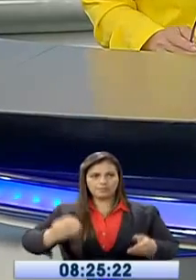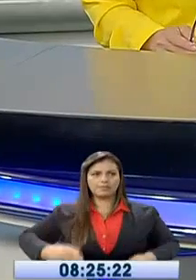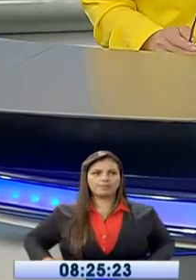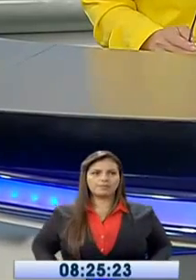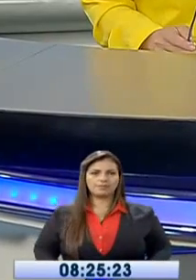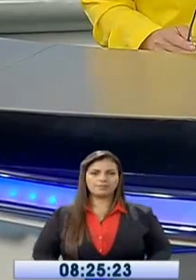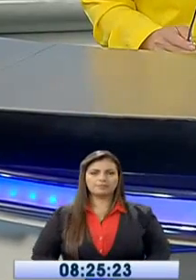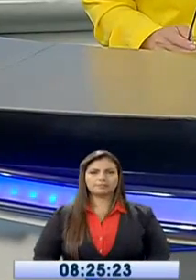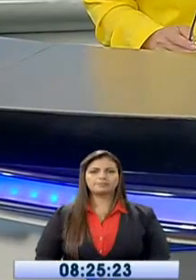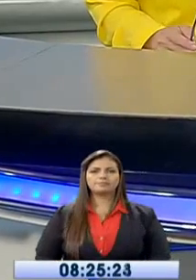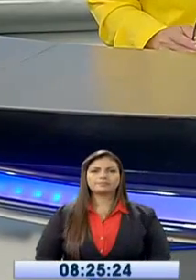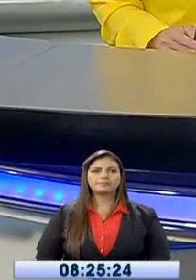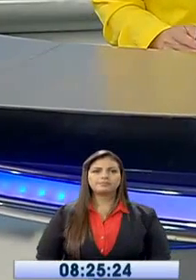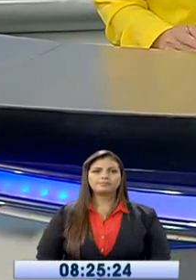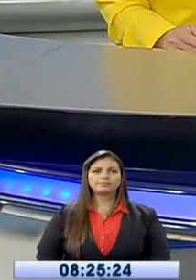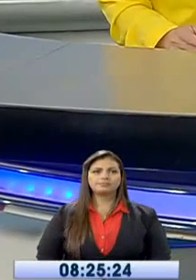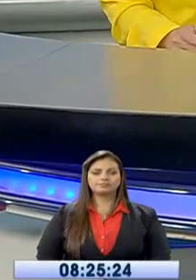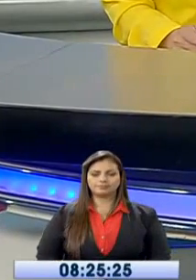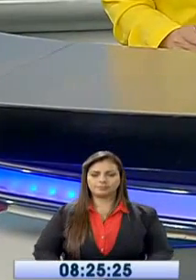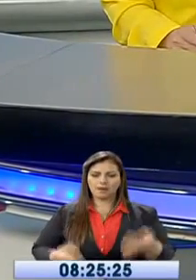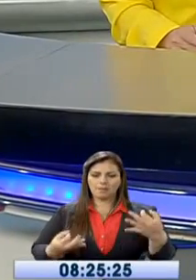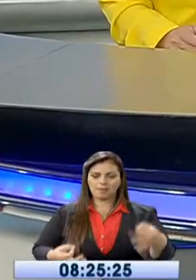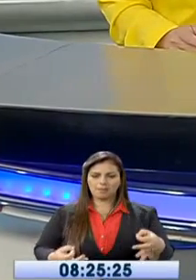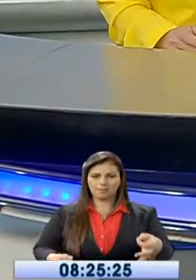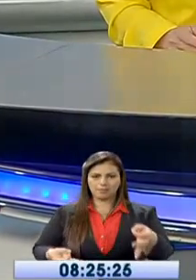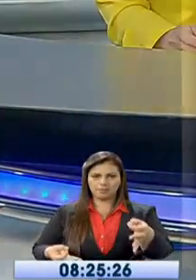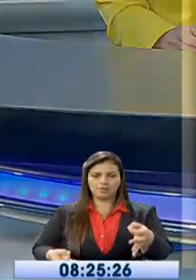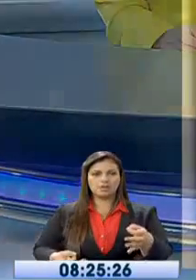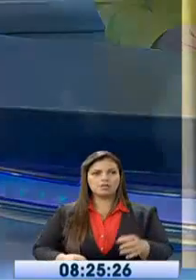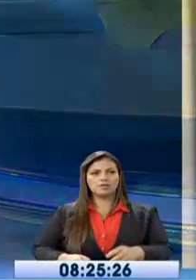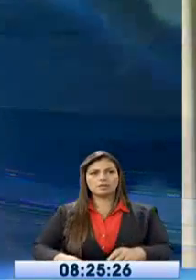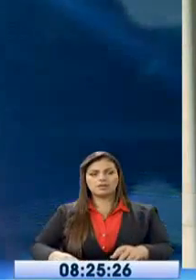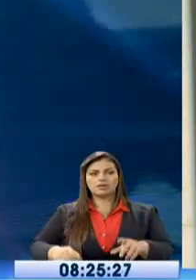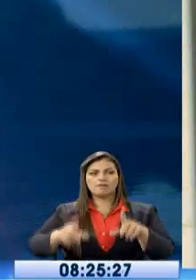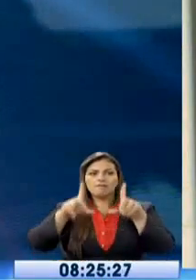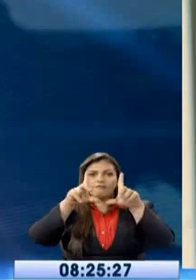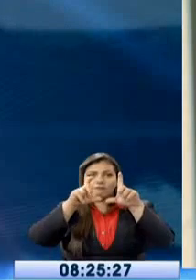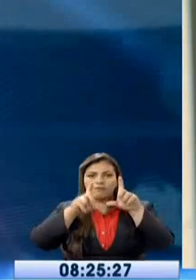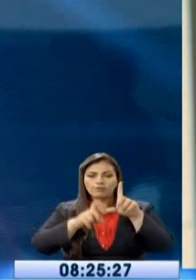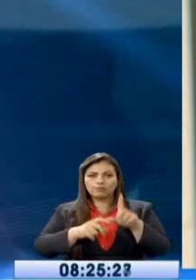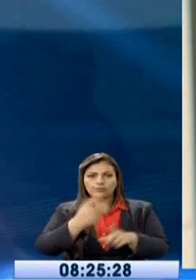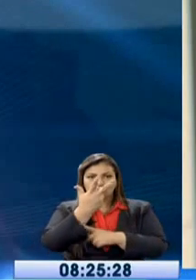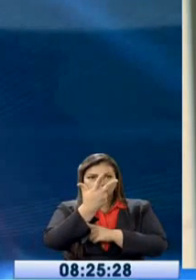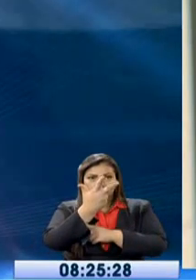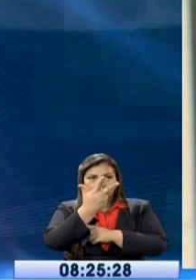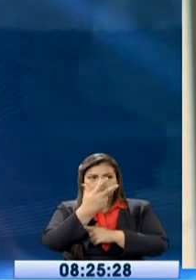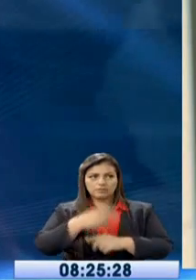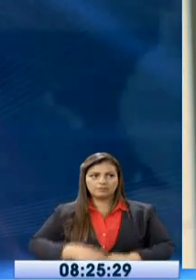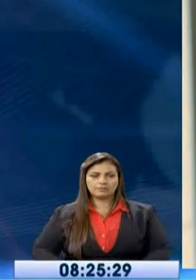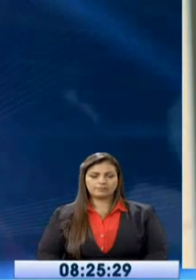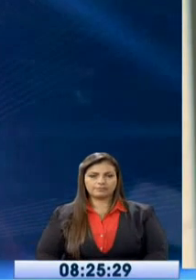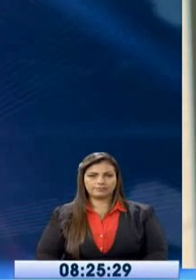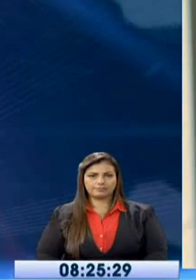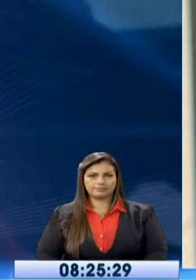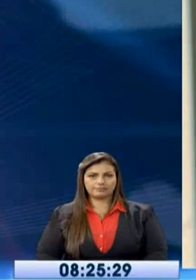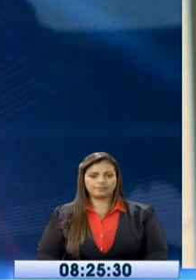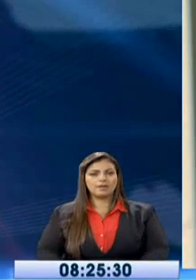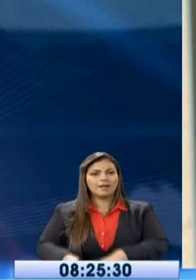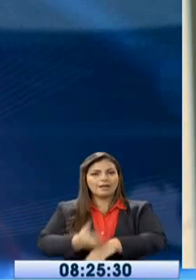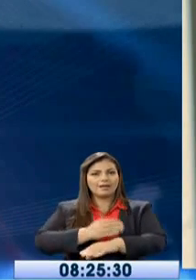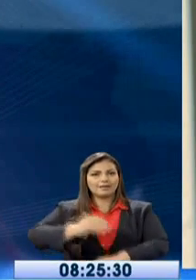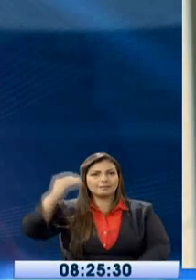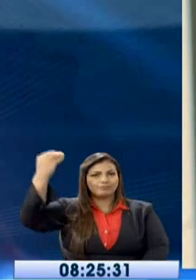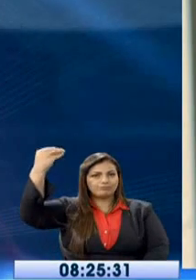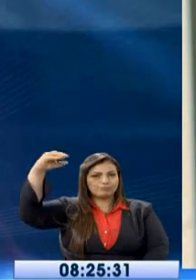nos incluyen aquí pues tres fotos que son del EQ911, que son los momentos, ahí está, los tenemos en pantalla, los momentos